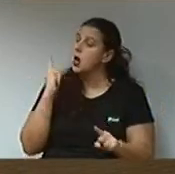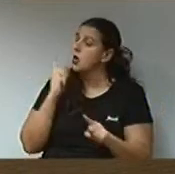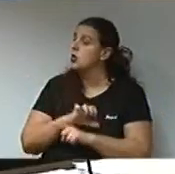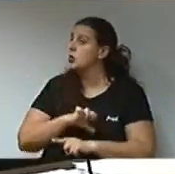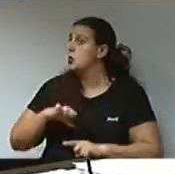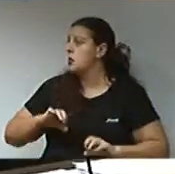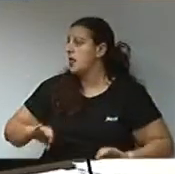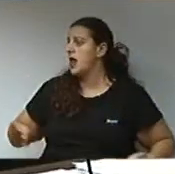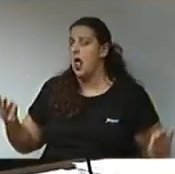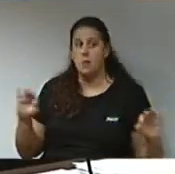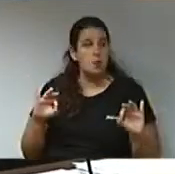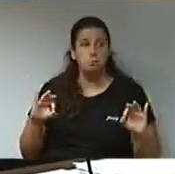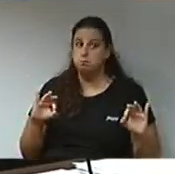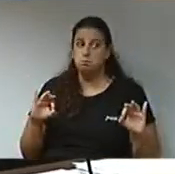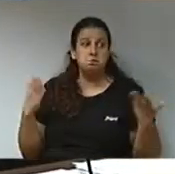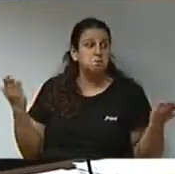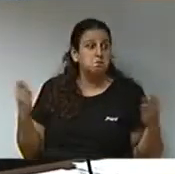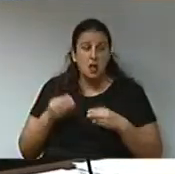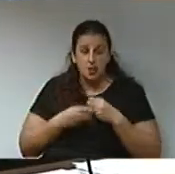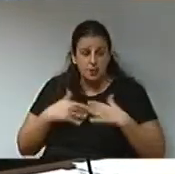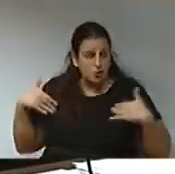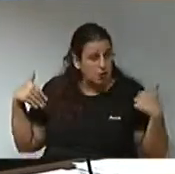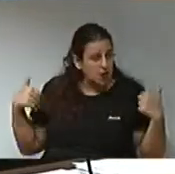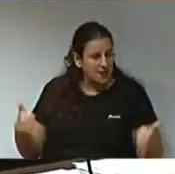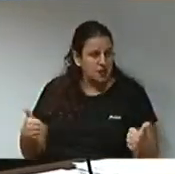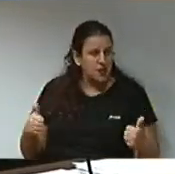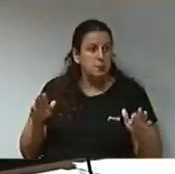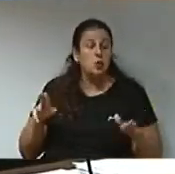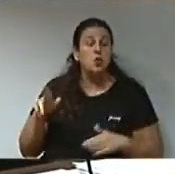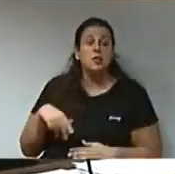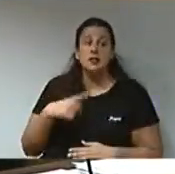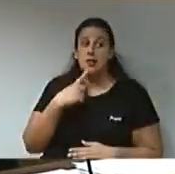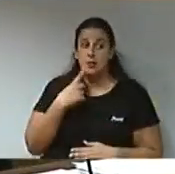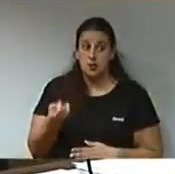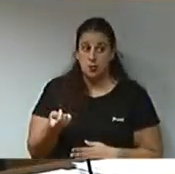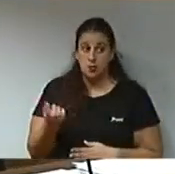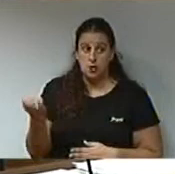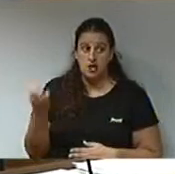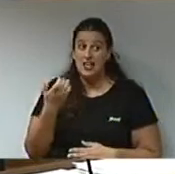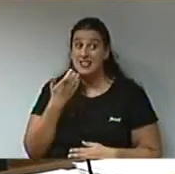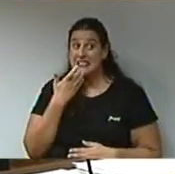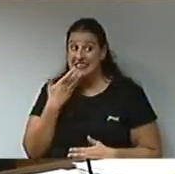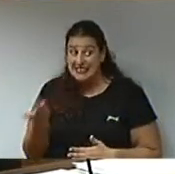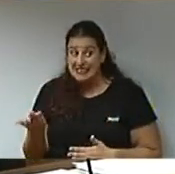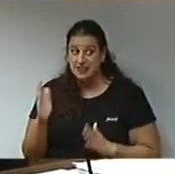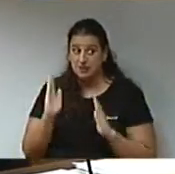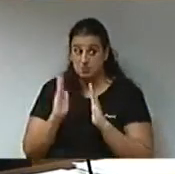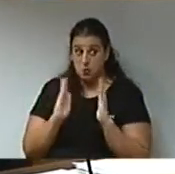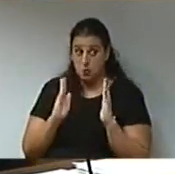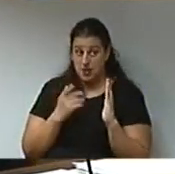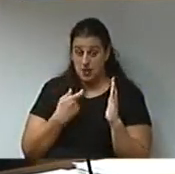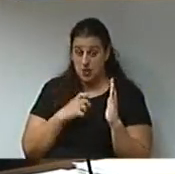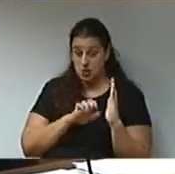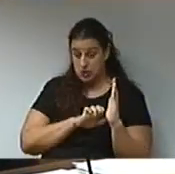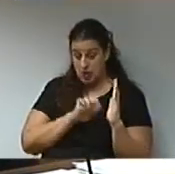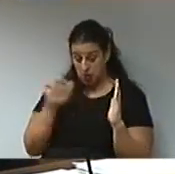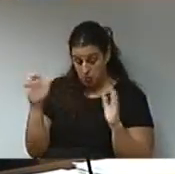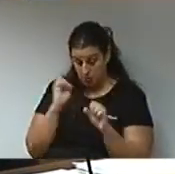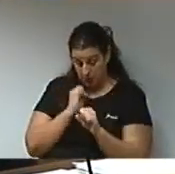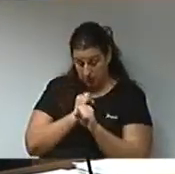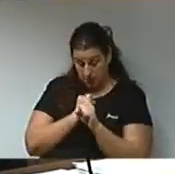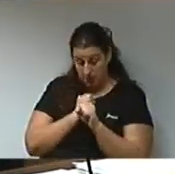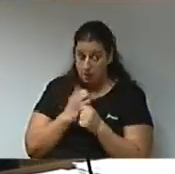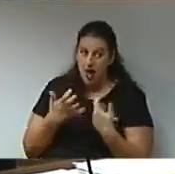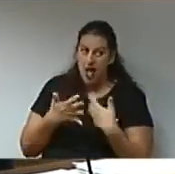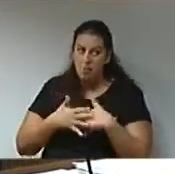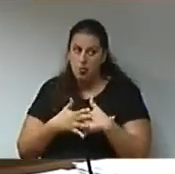autonomía de nadie. Oiga, que hagan lo que consideren. Pero también le digo, si en estos momentos en Europa estamos trabajando para una cierta